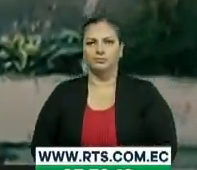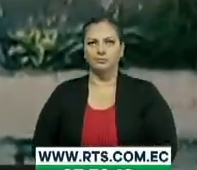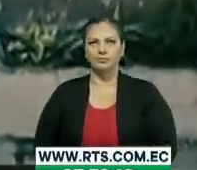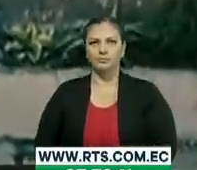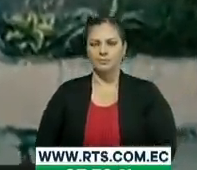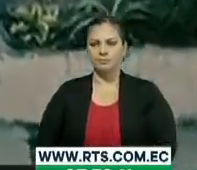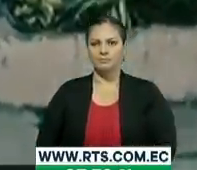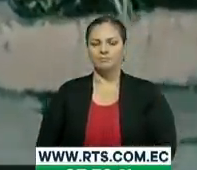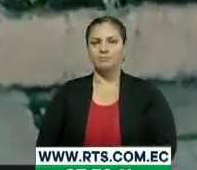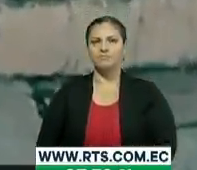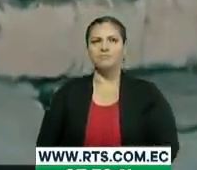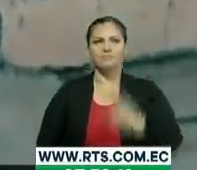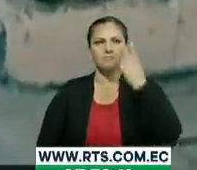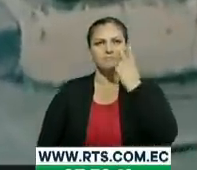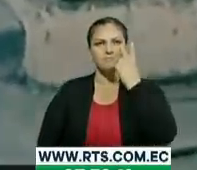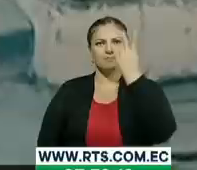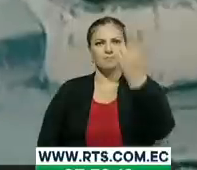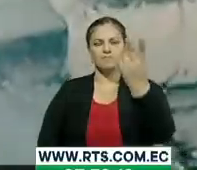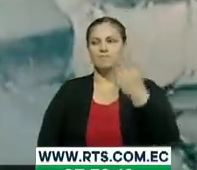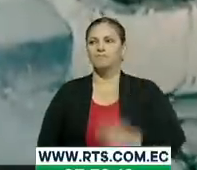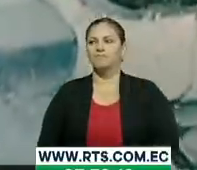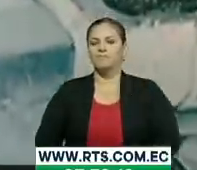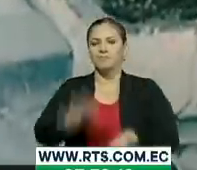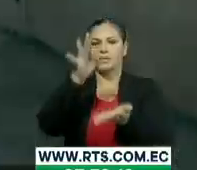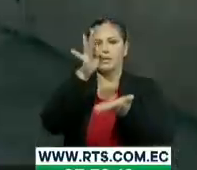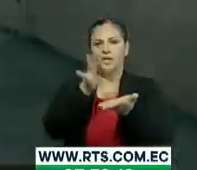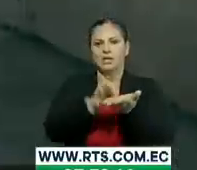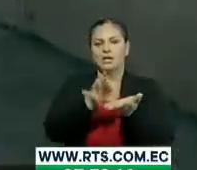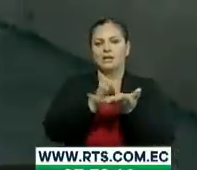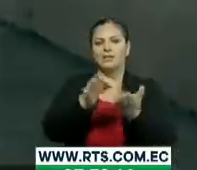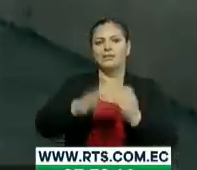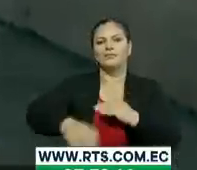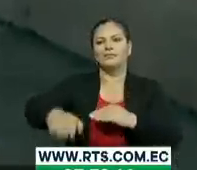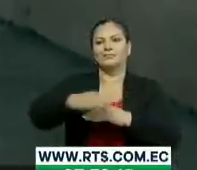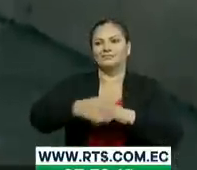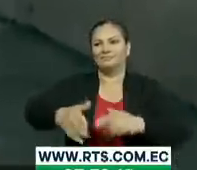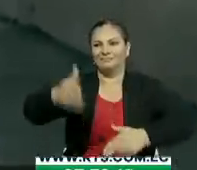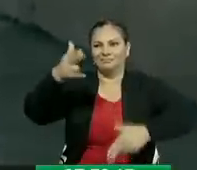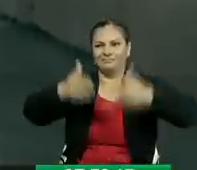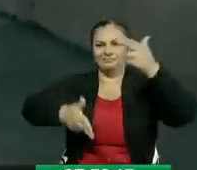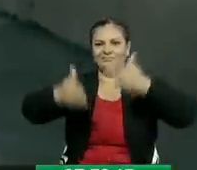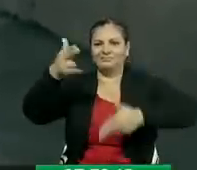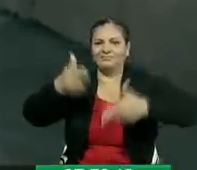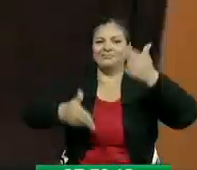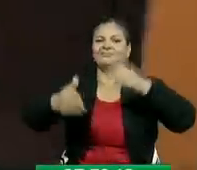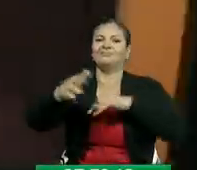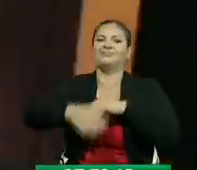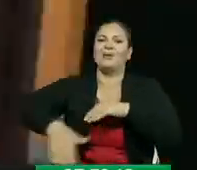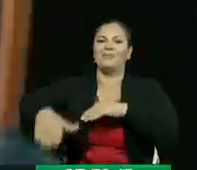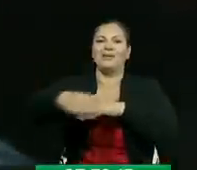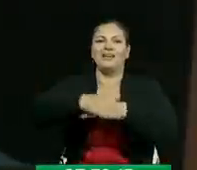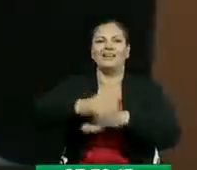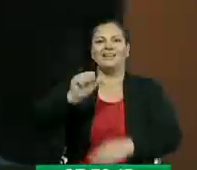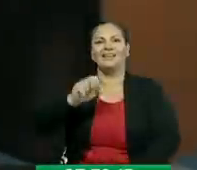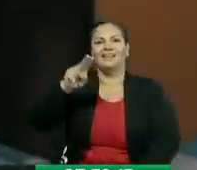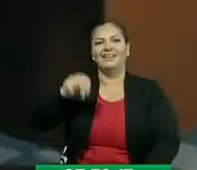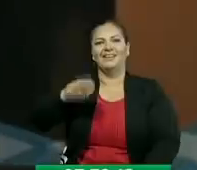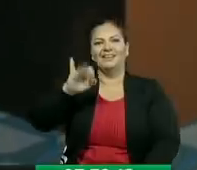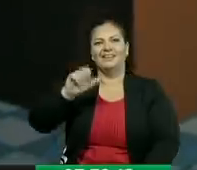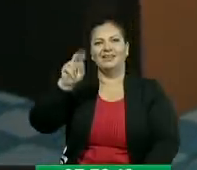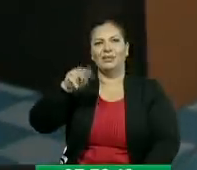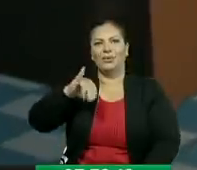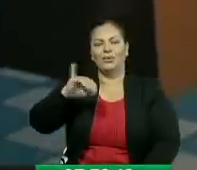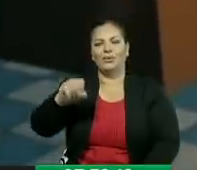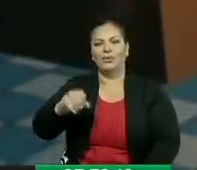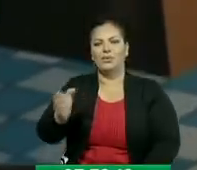El hecho se registró en el interior de esta vivienda ubicada en la cooperativa Antonio Jana del cantón San Borondón, en momentos en que una mujer de 25 años